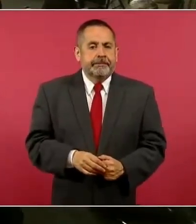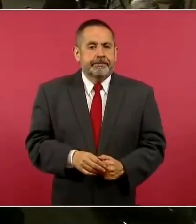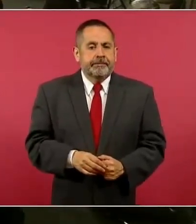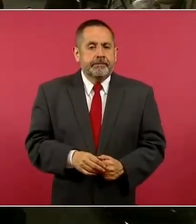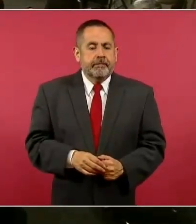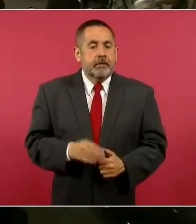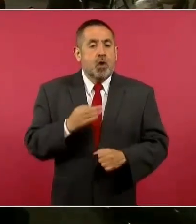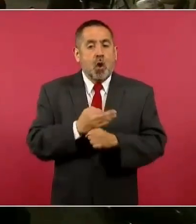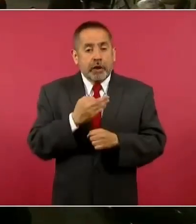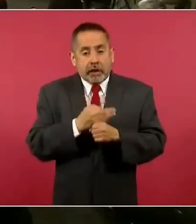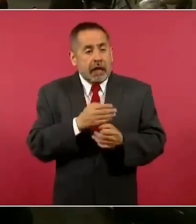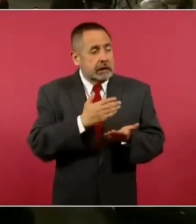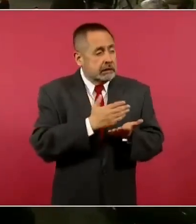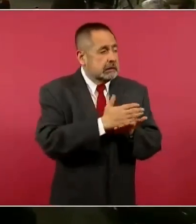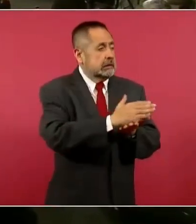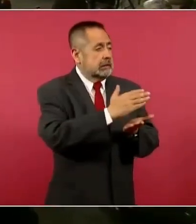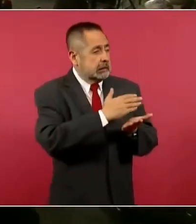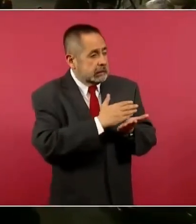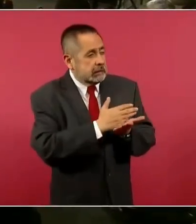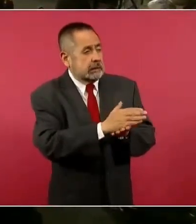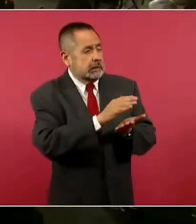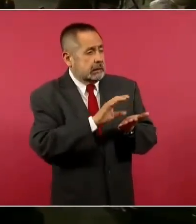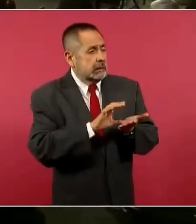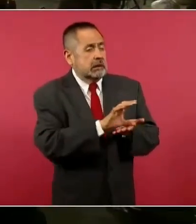Y nos ha costado